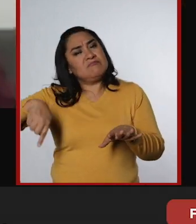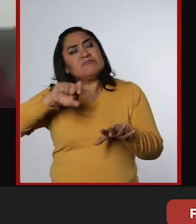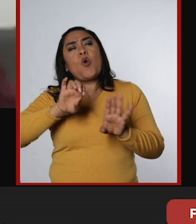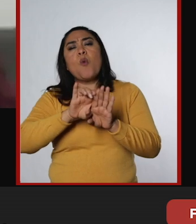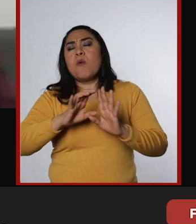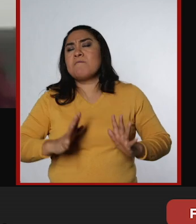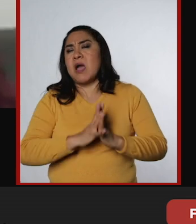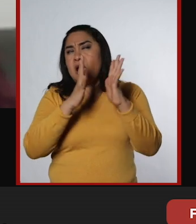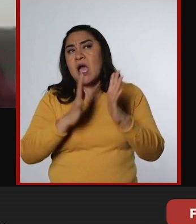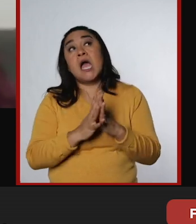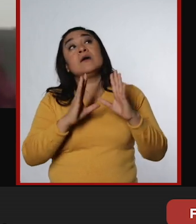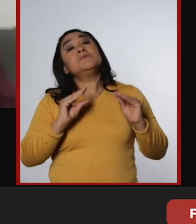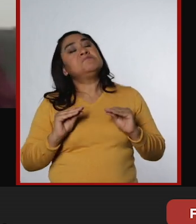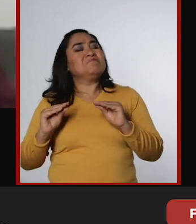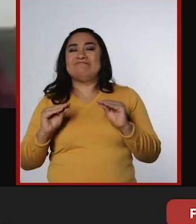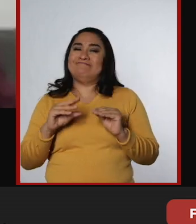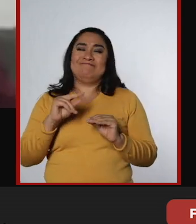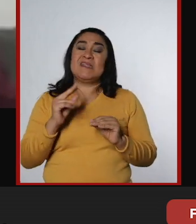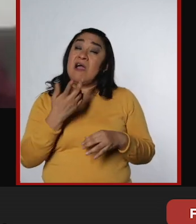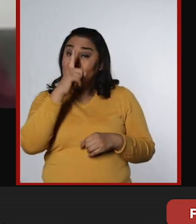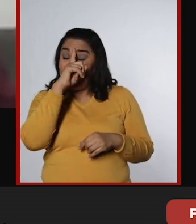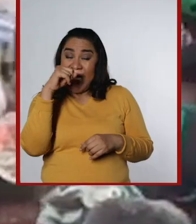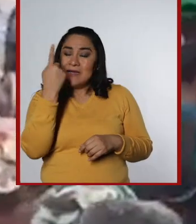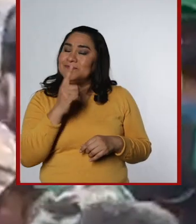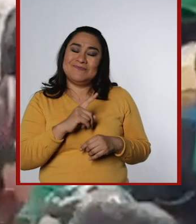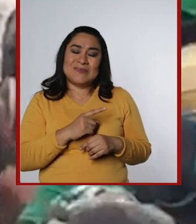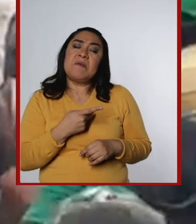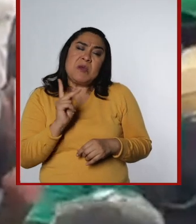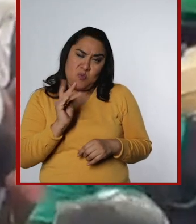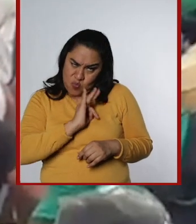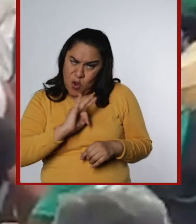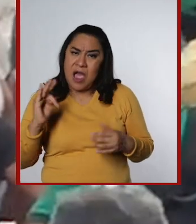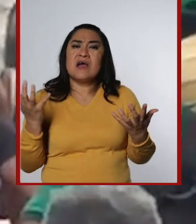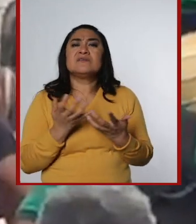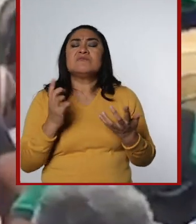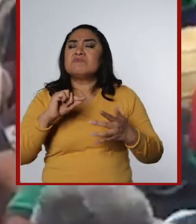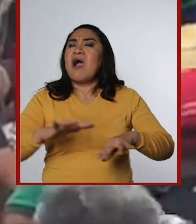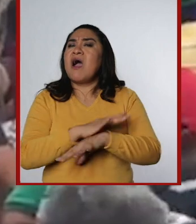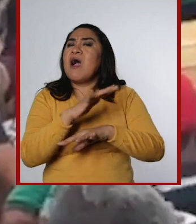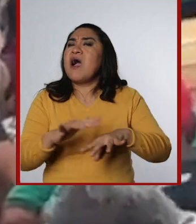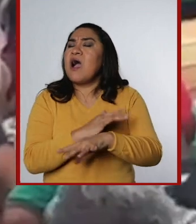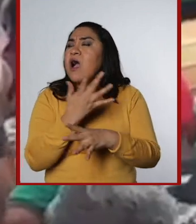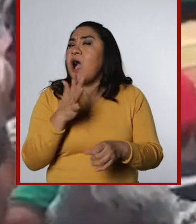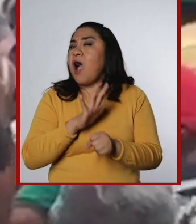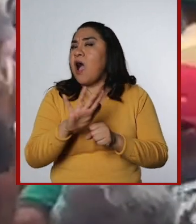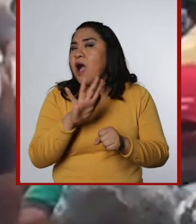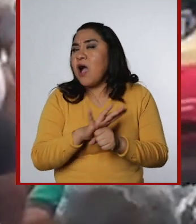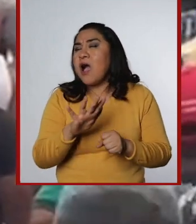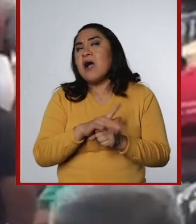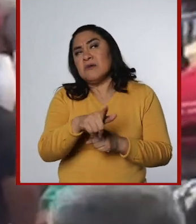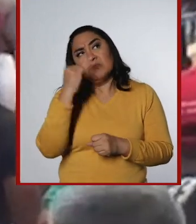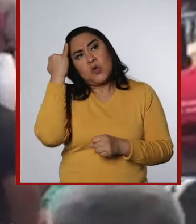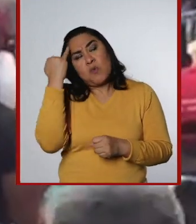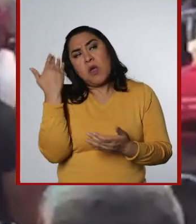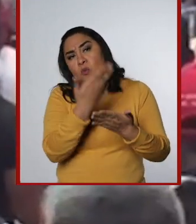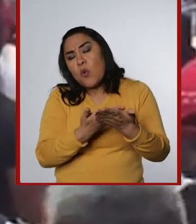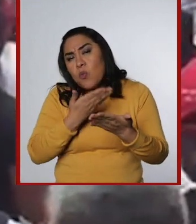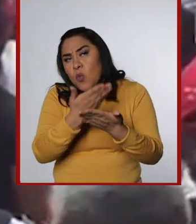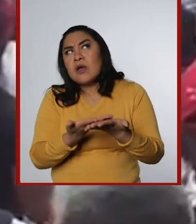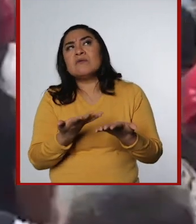es fácil, pero es posible cambiar a través de las propuestas, del uso de la voz, del derecho a